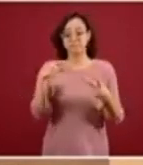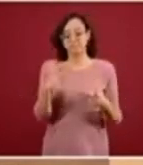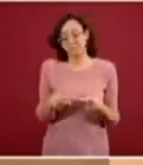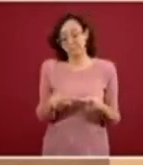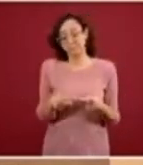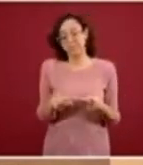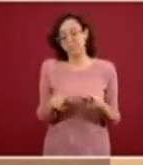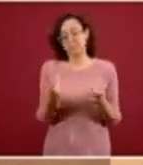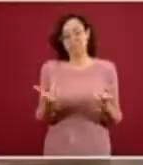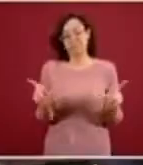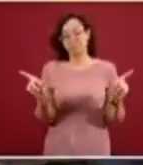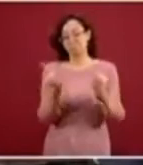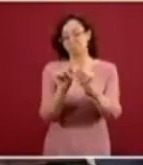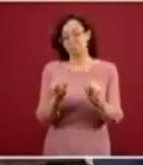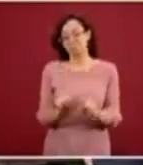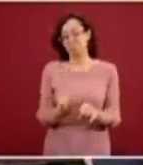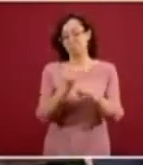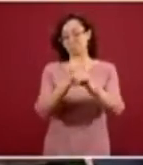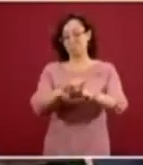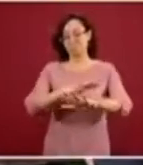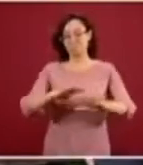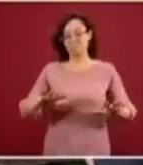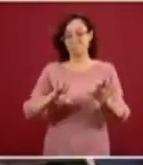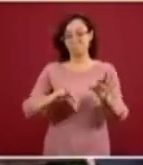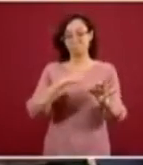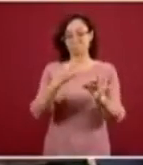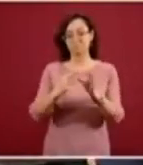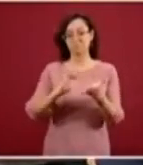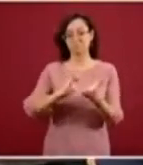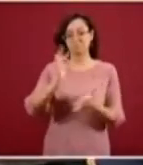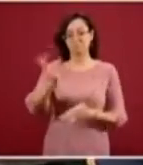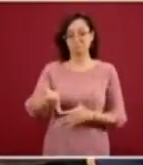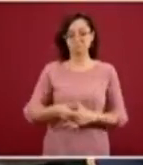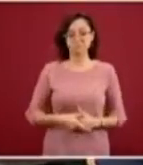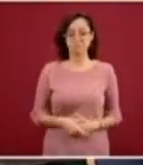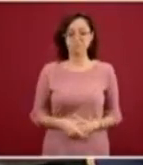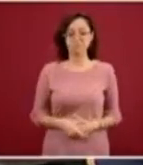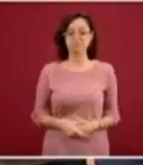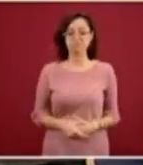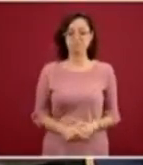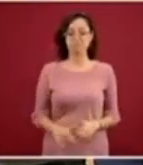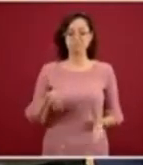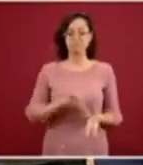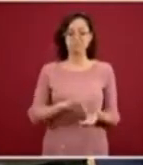afán informarles. Gracias. Muchas gracias, doctor. Muchas gracias, doctor